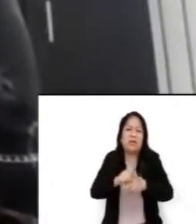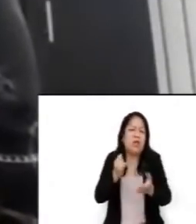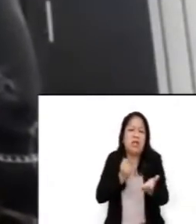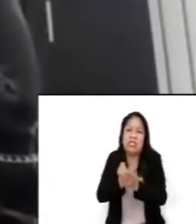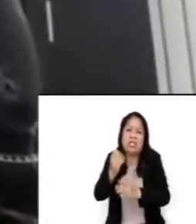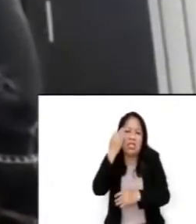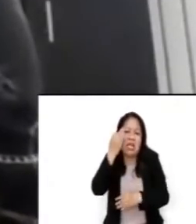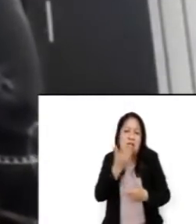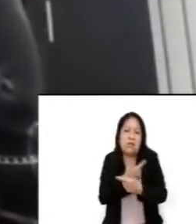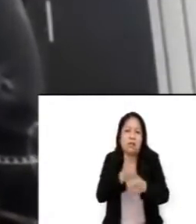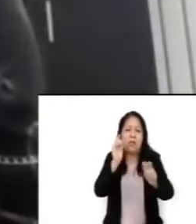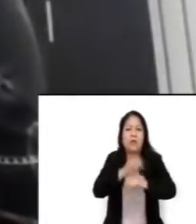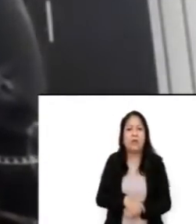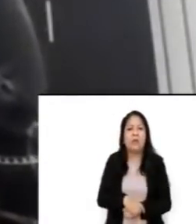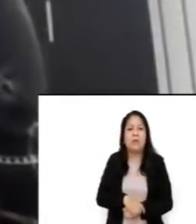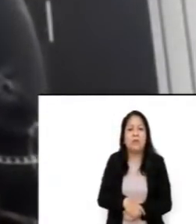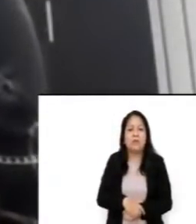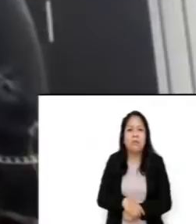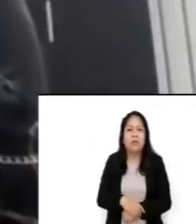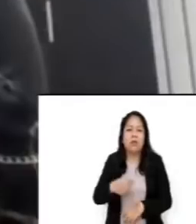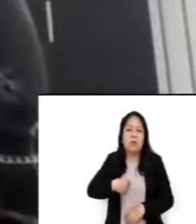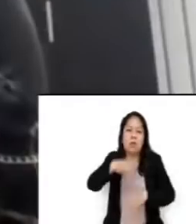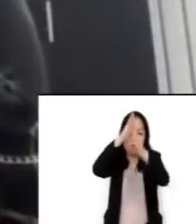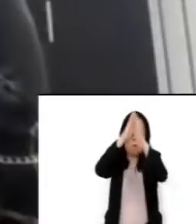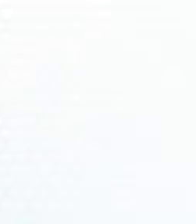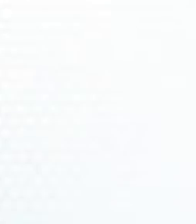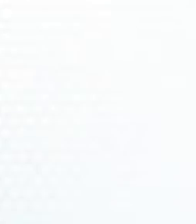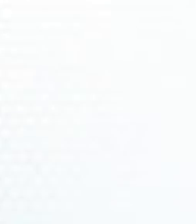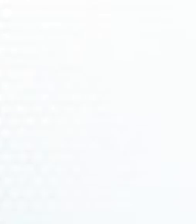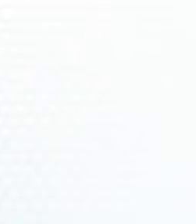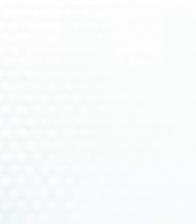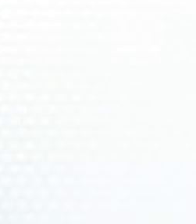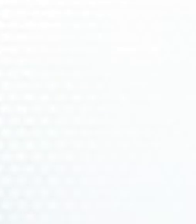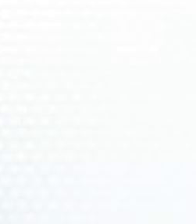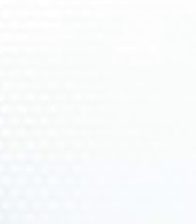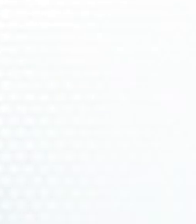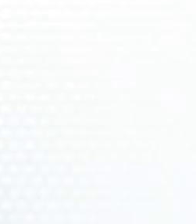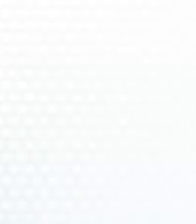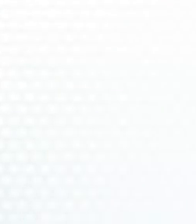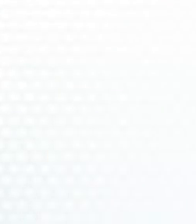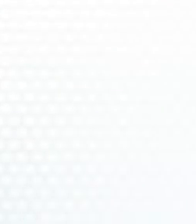que acompaño el proyecto y solo dejar ese comentario ahí. Muchas gracias.